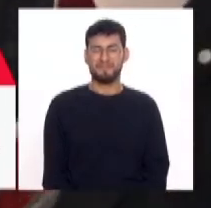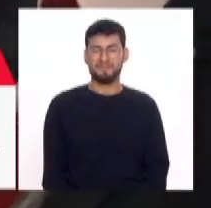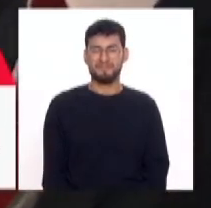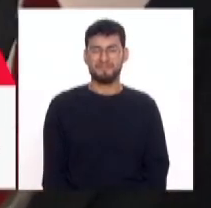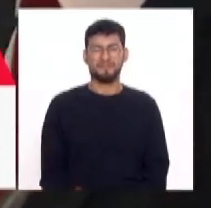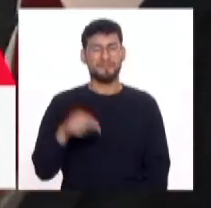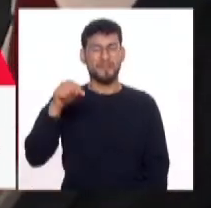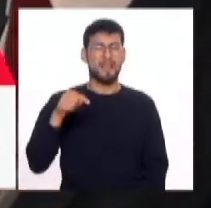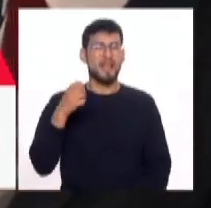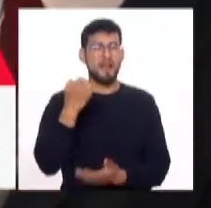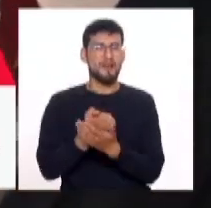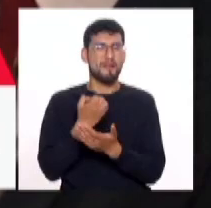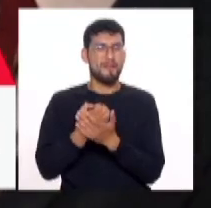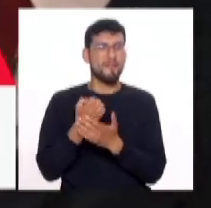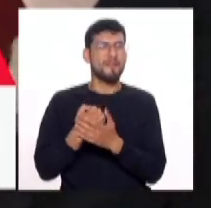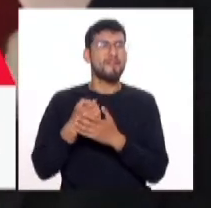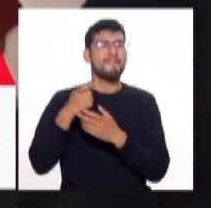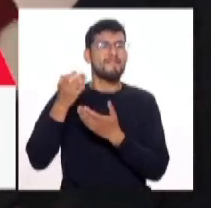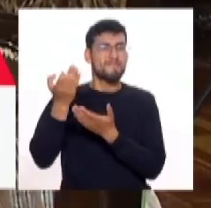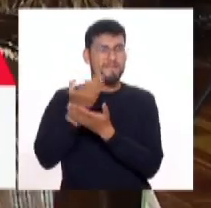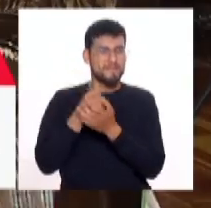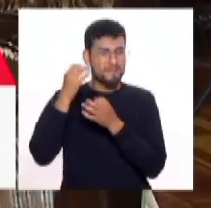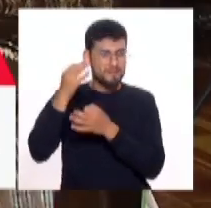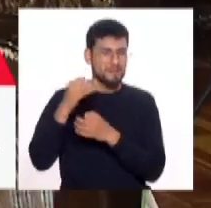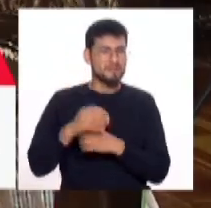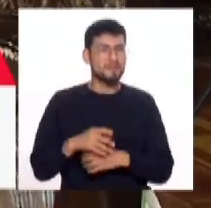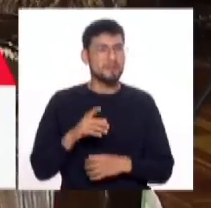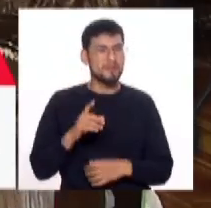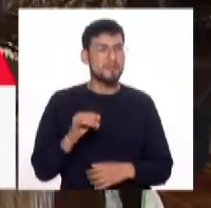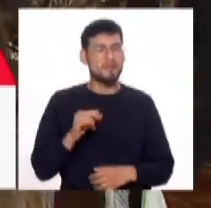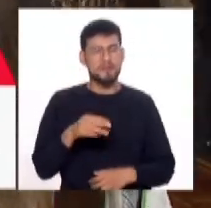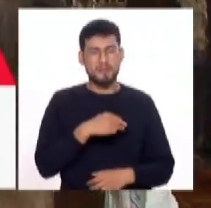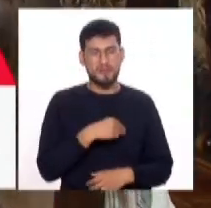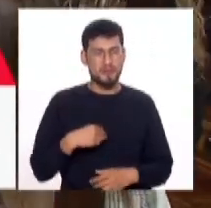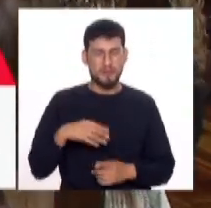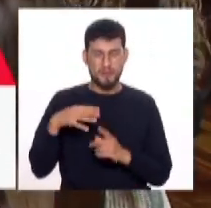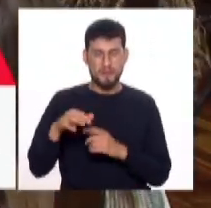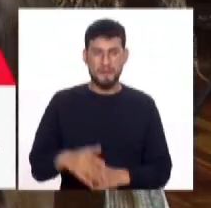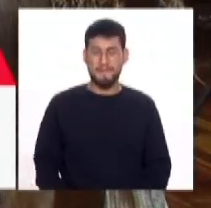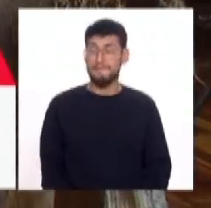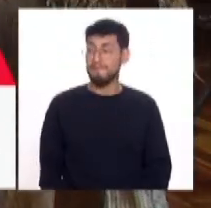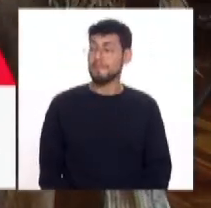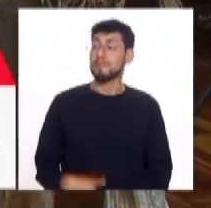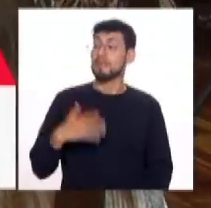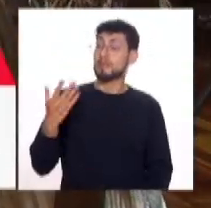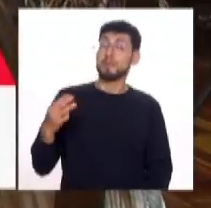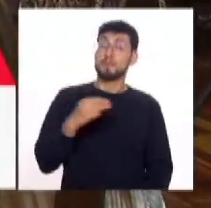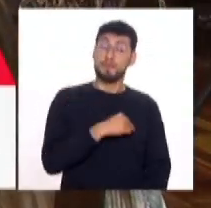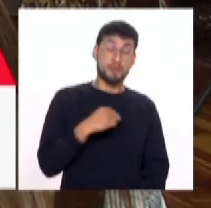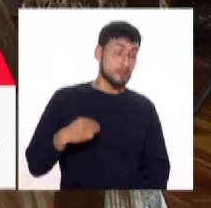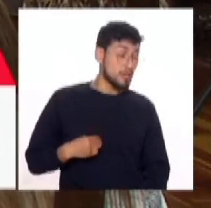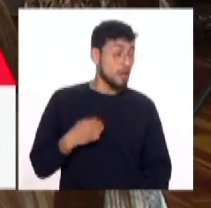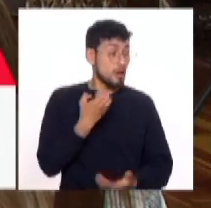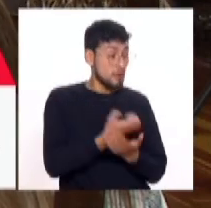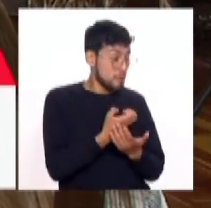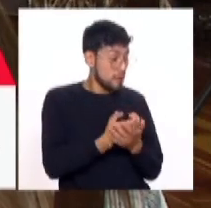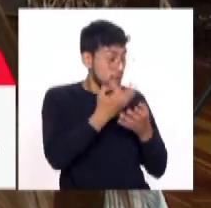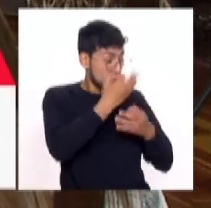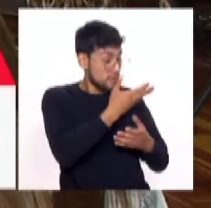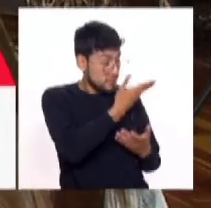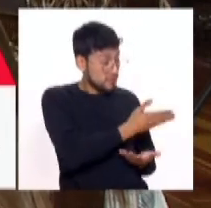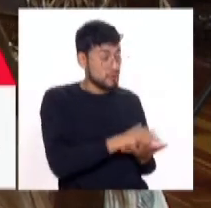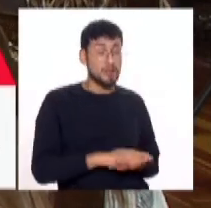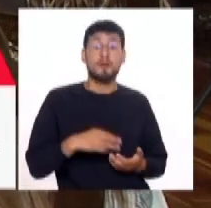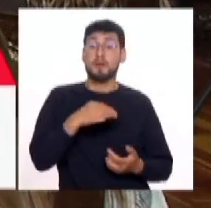Economía y Finanzas como de el ministro de Medio Ambiente. Señor ministro de Economía y Finanzas,